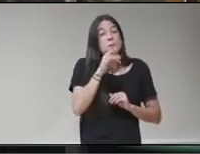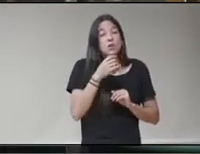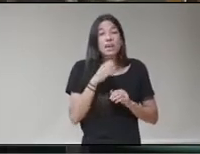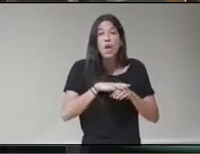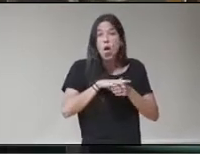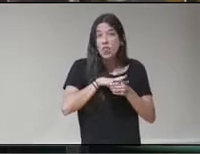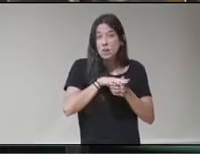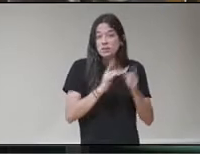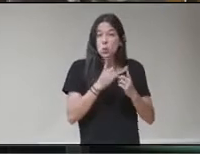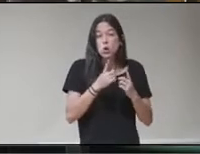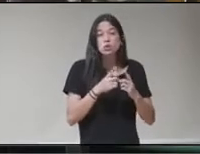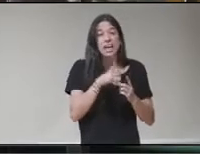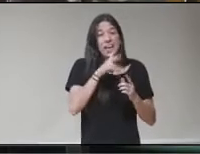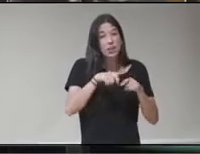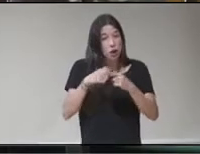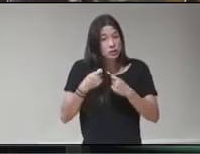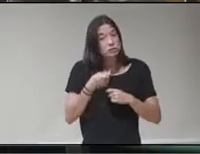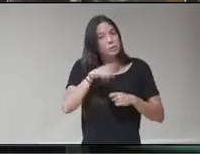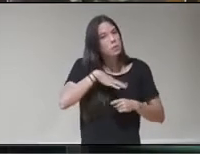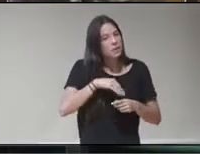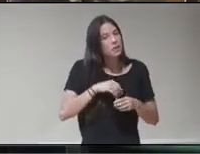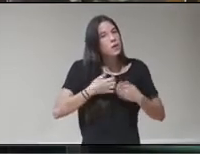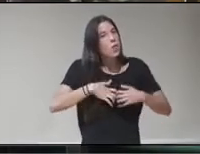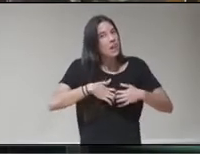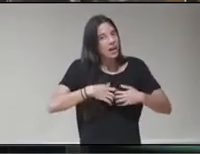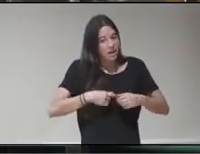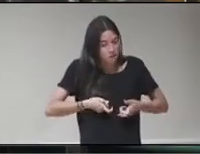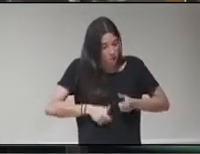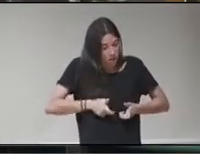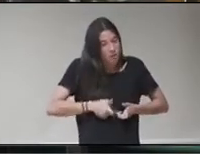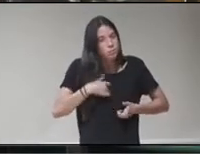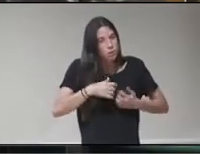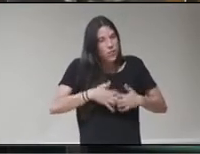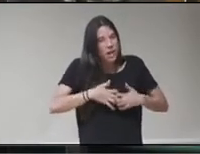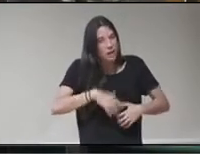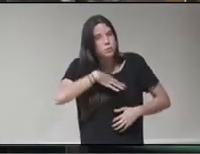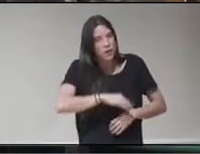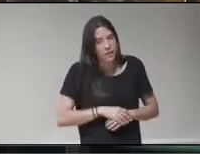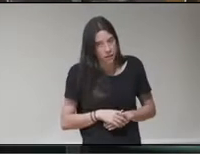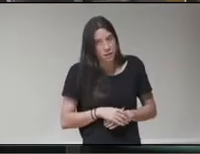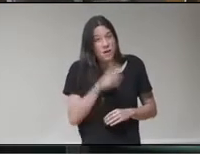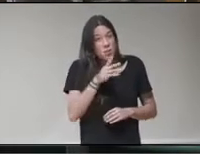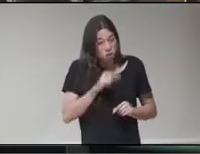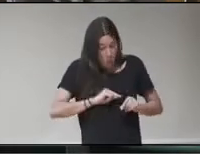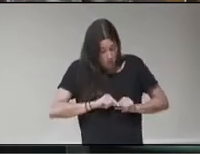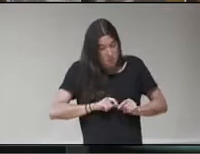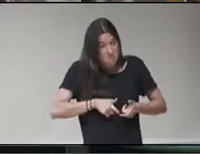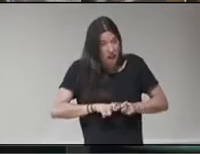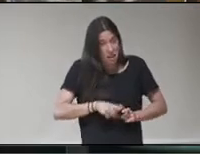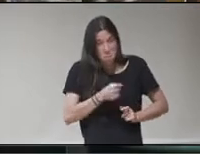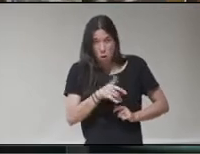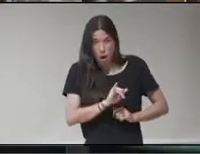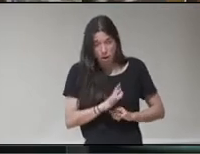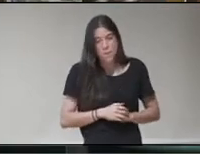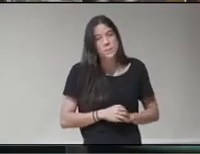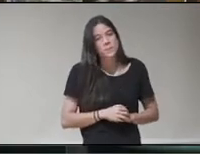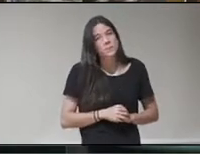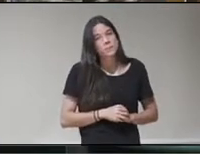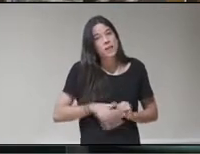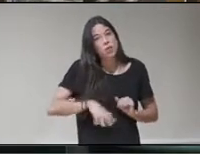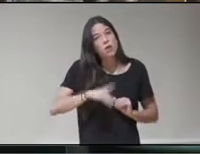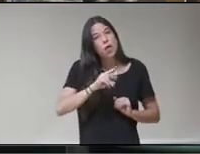que literalmente podrían digerir a las bacterias bacterias y otros microorganismos que pudieran querer establecerse